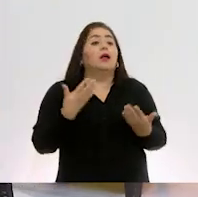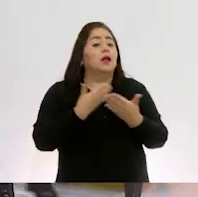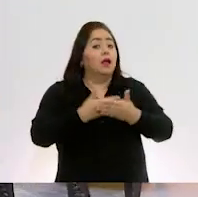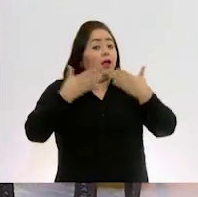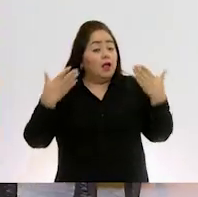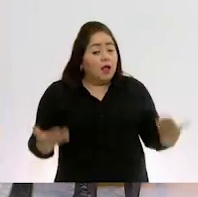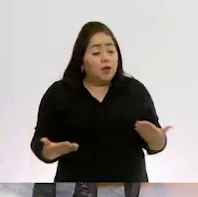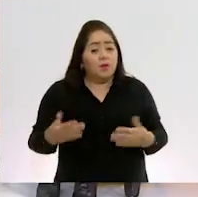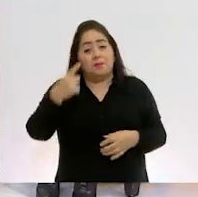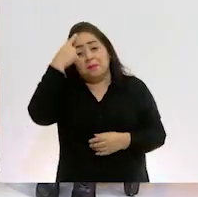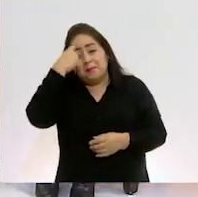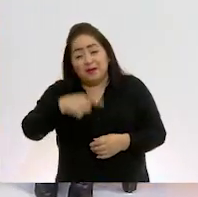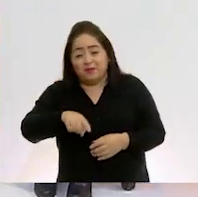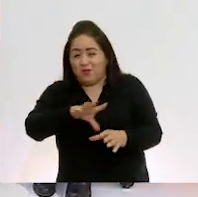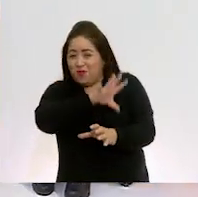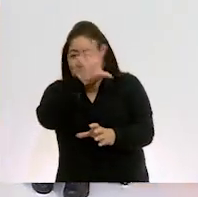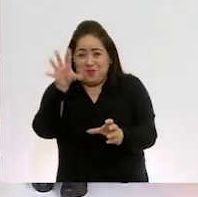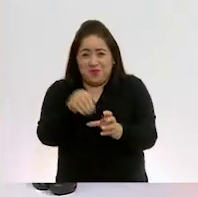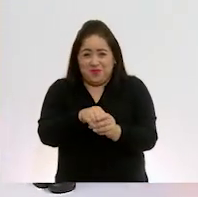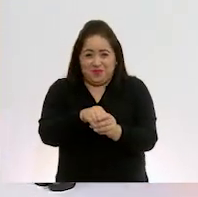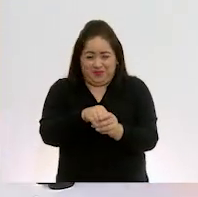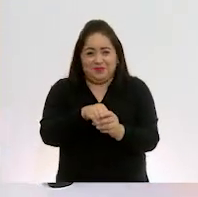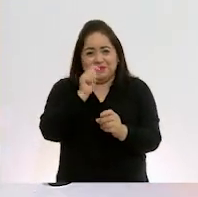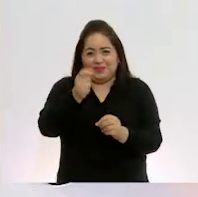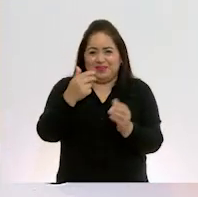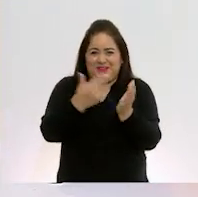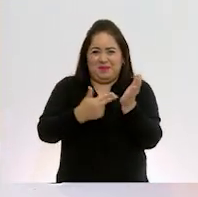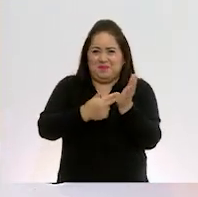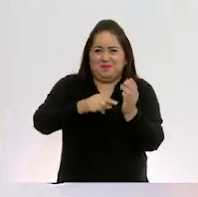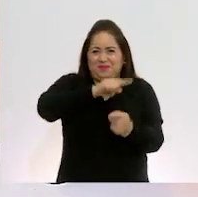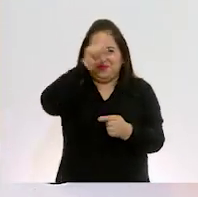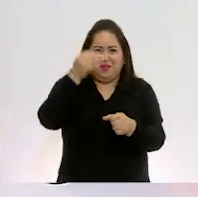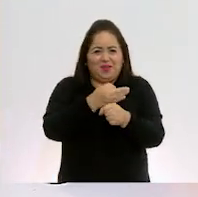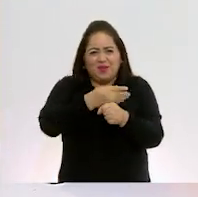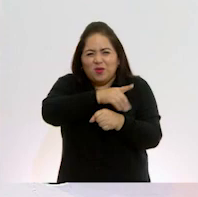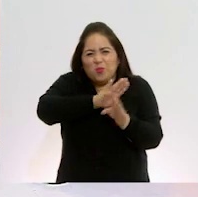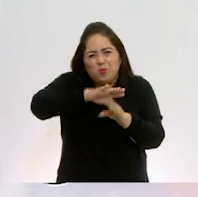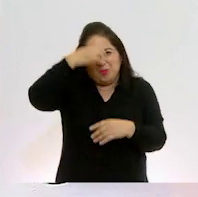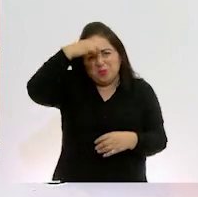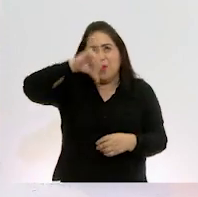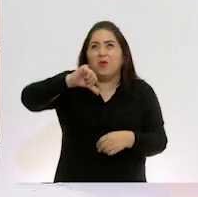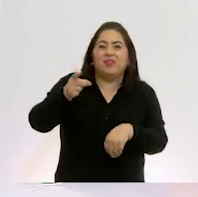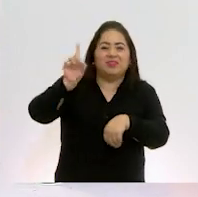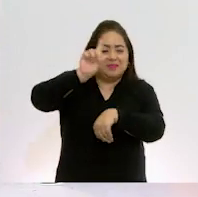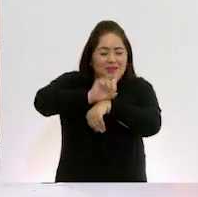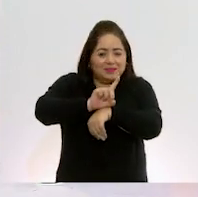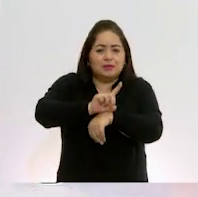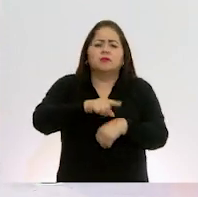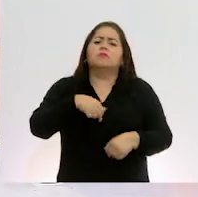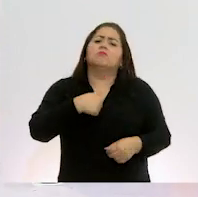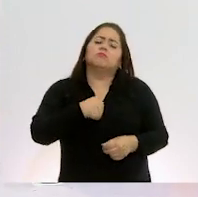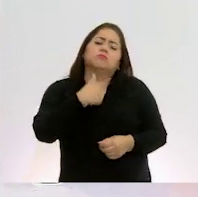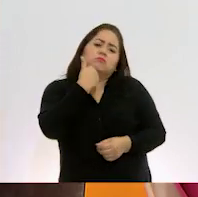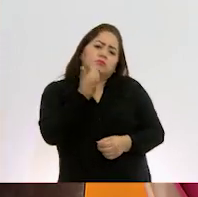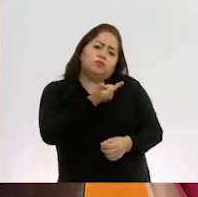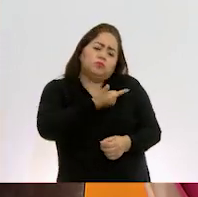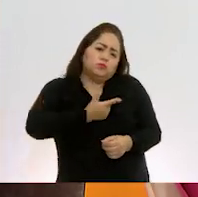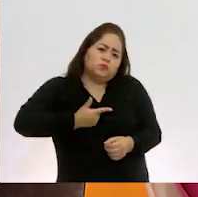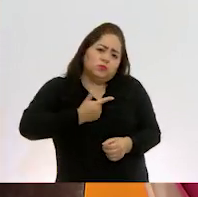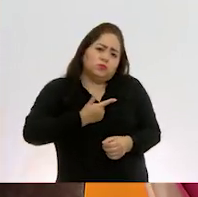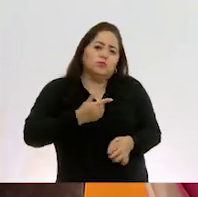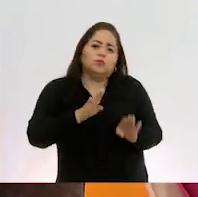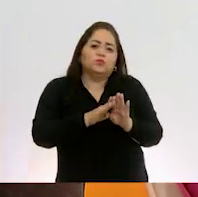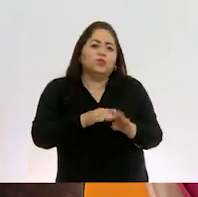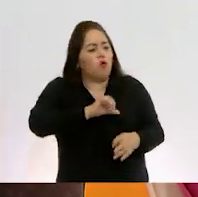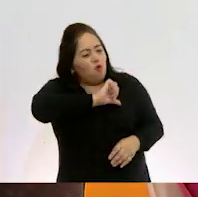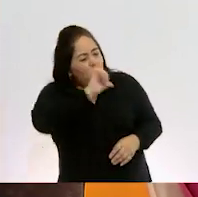para complementar todas estas herramientas que estamos experimentando el día de hoy, sí, me gustaría